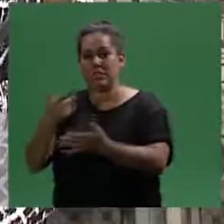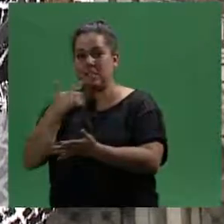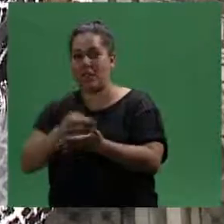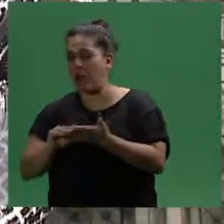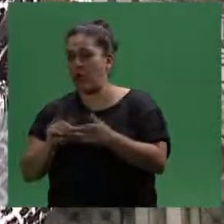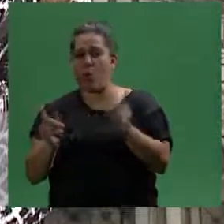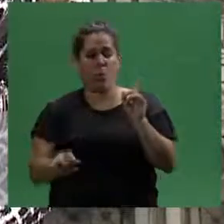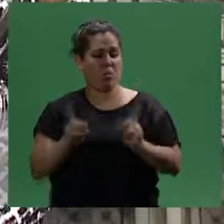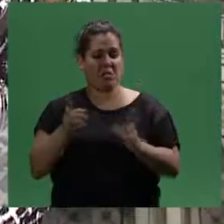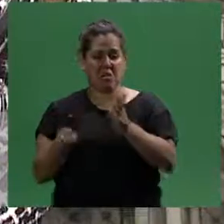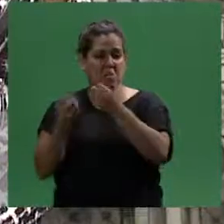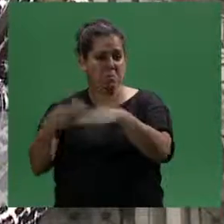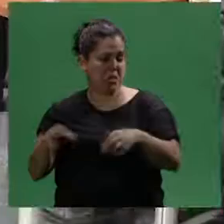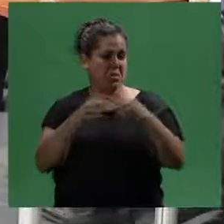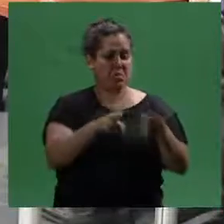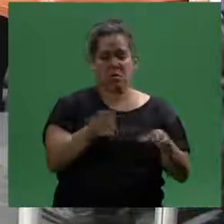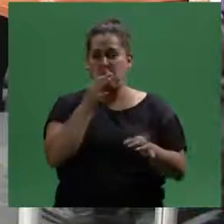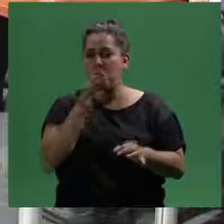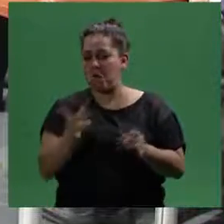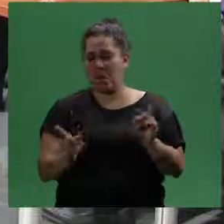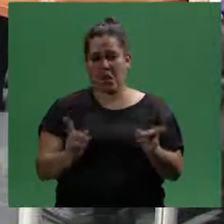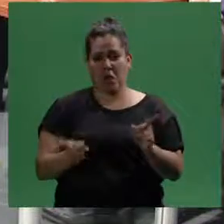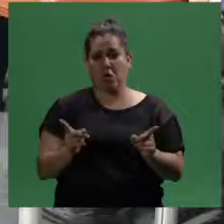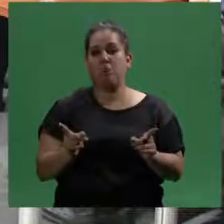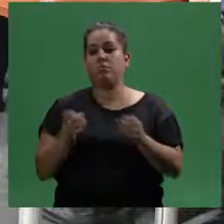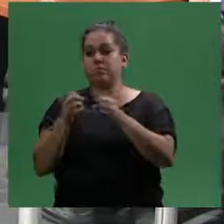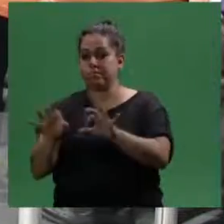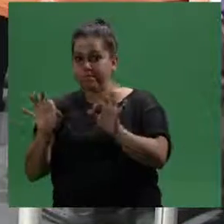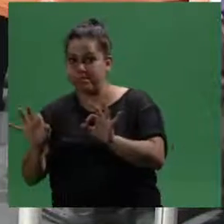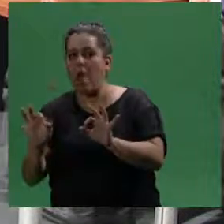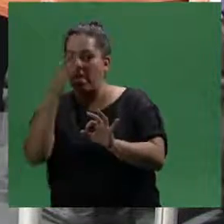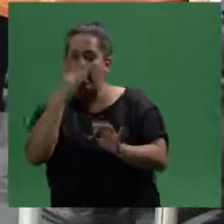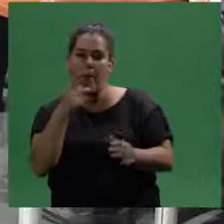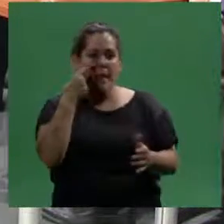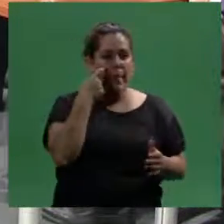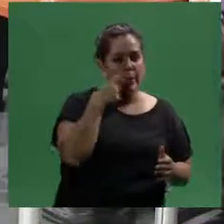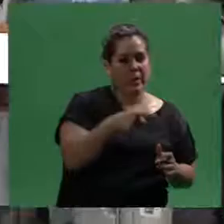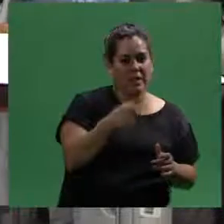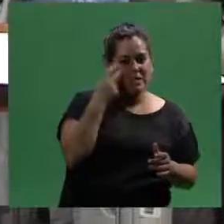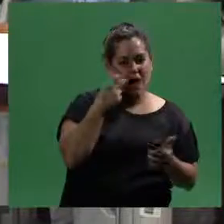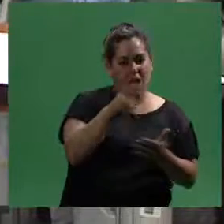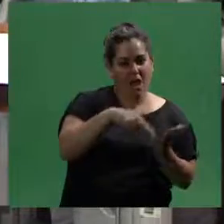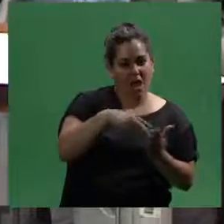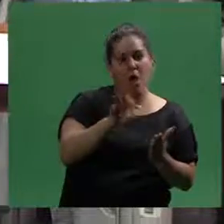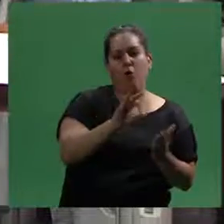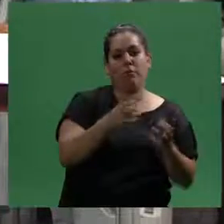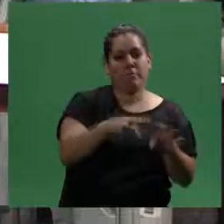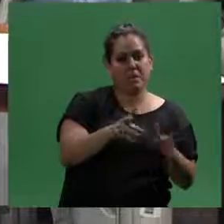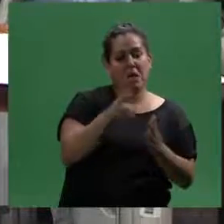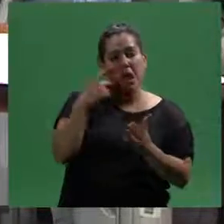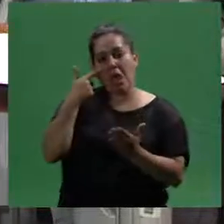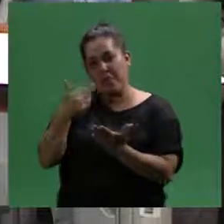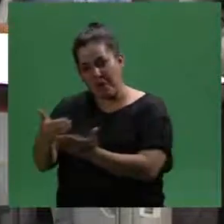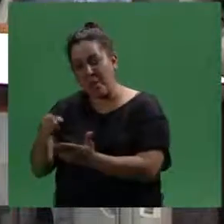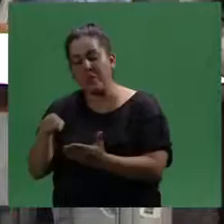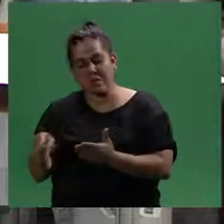ellas puede ser Cámara originante y la segunda se convierte en Cámara revisora. Hay una excepción en esto, que es básicamente que también establece